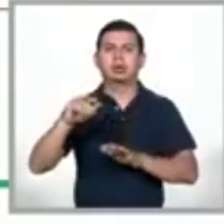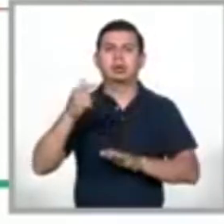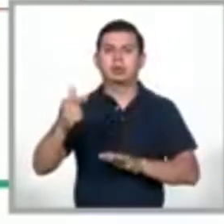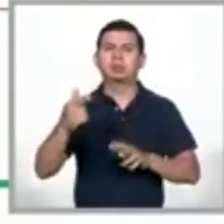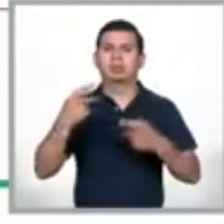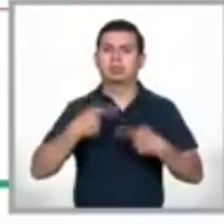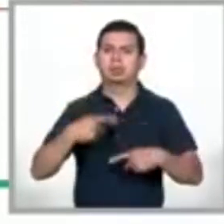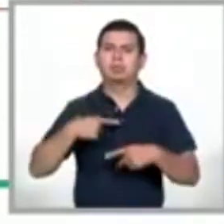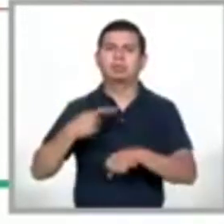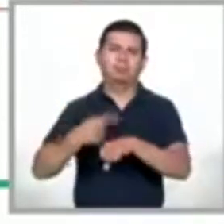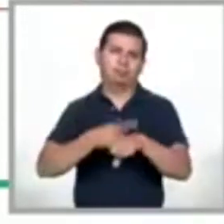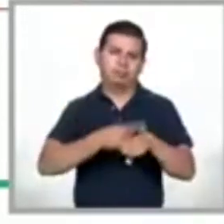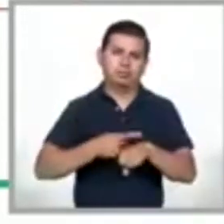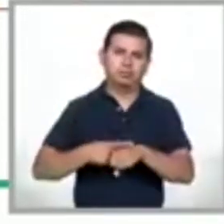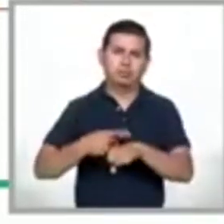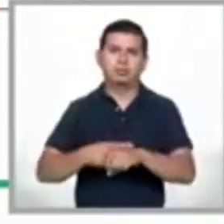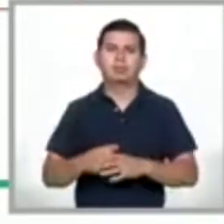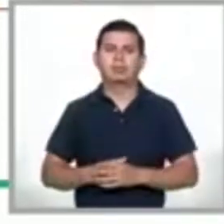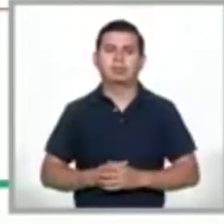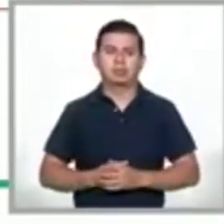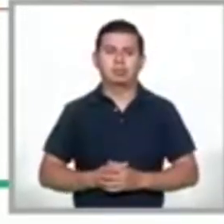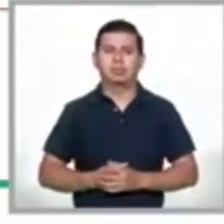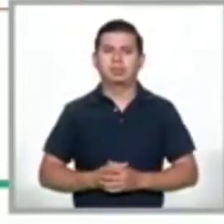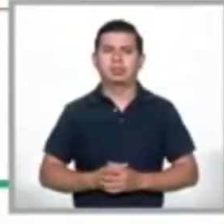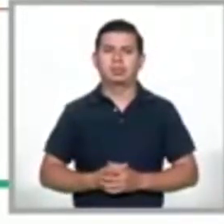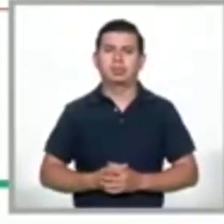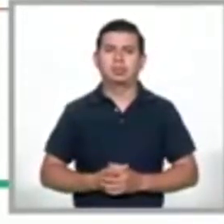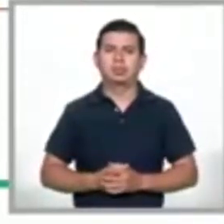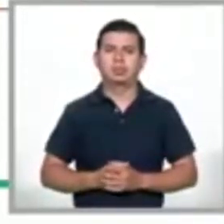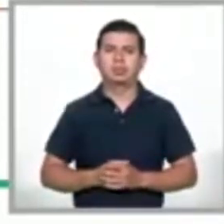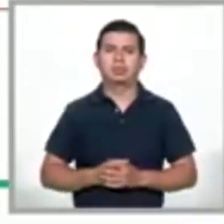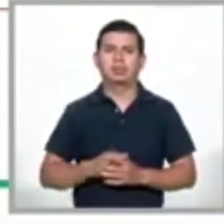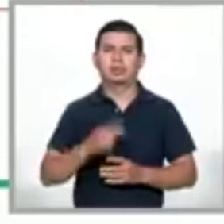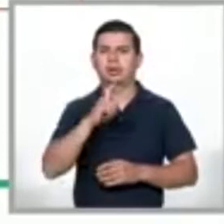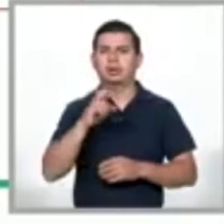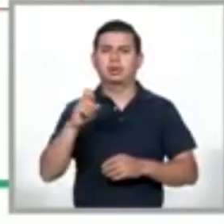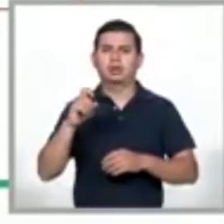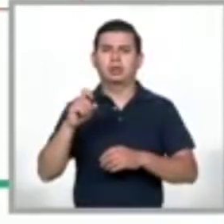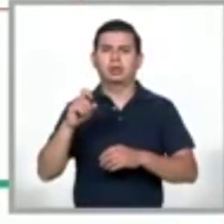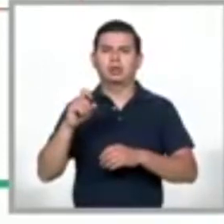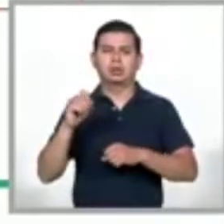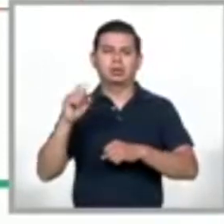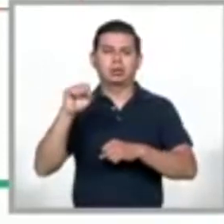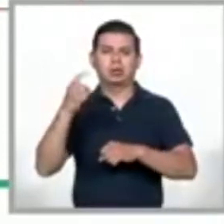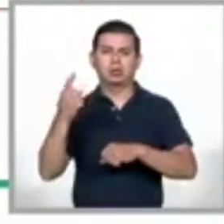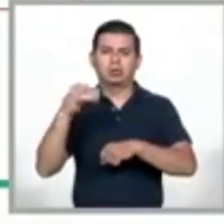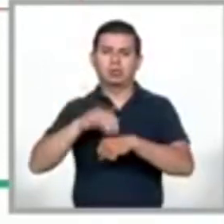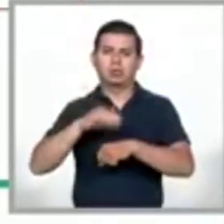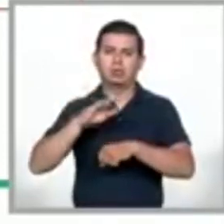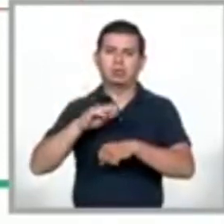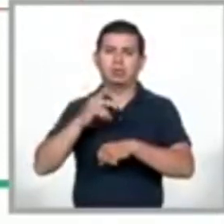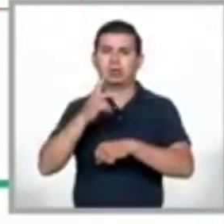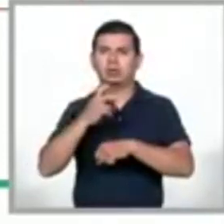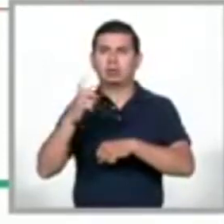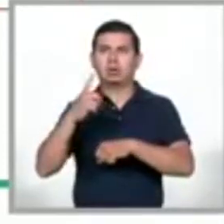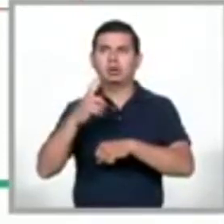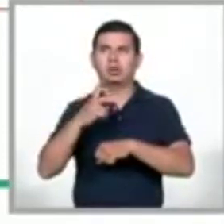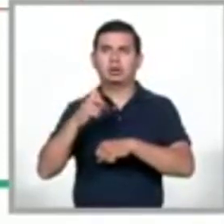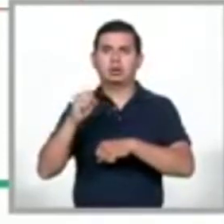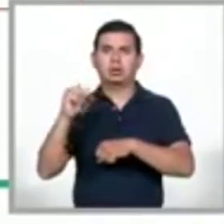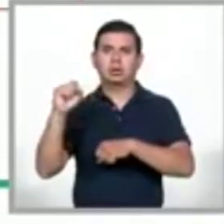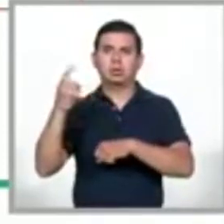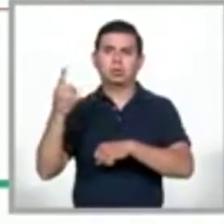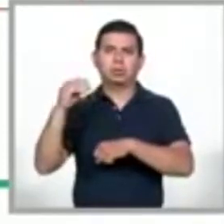2.797 casos confirmados, 261 más que el corte del día de ayer. Asimismo,